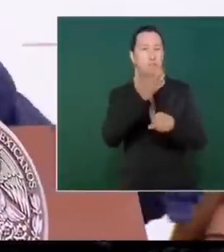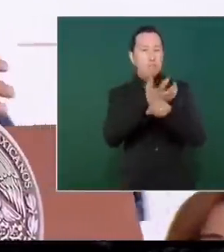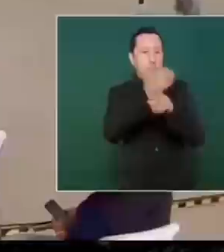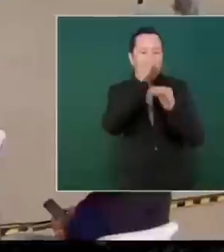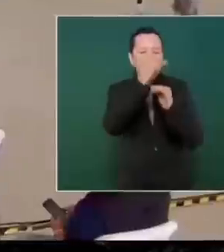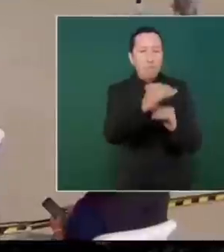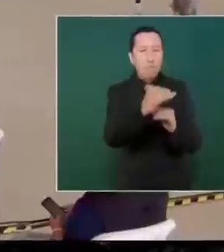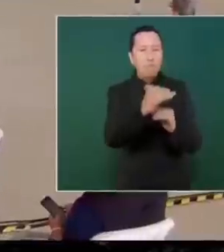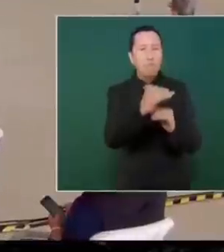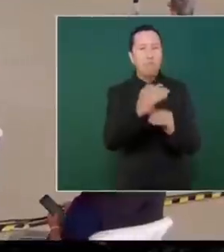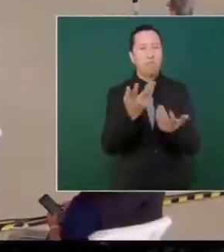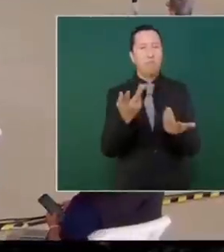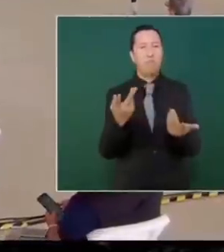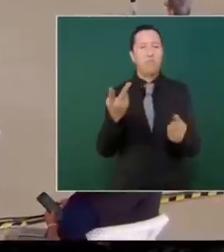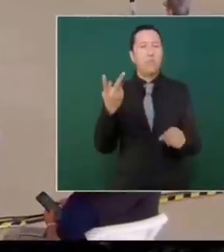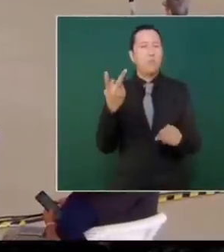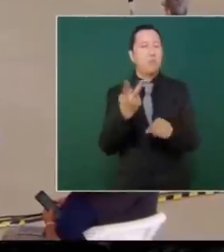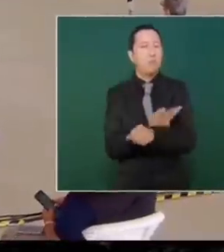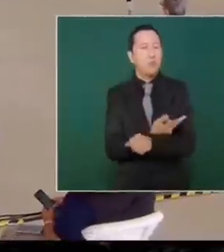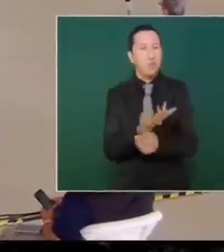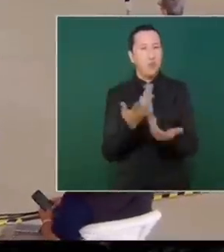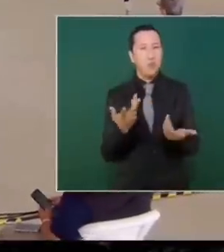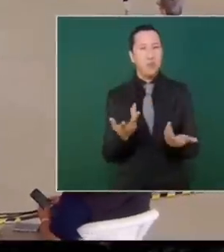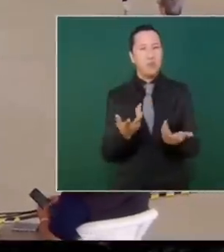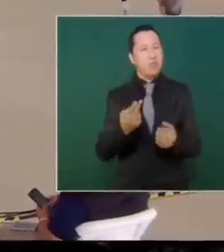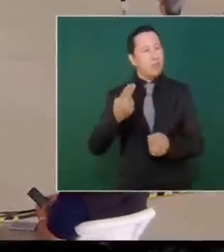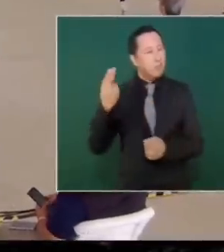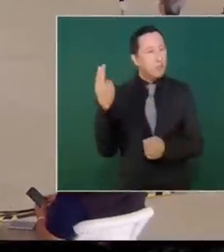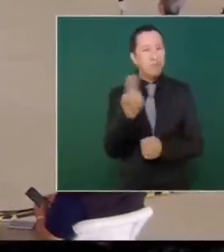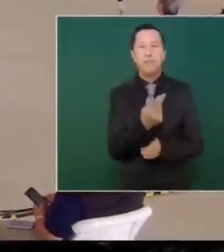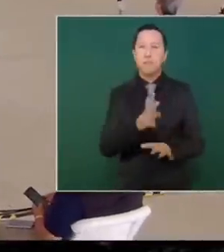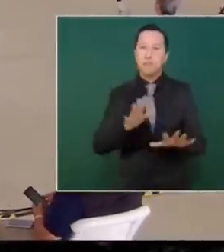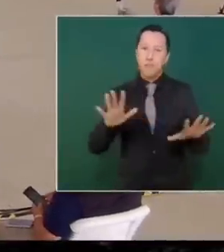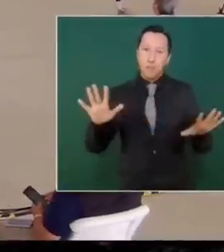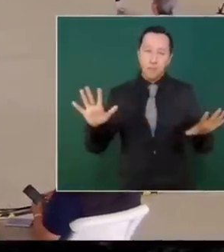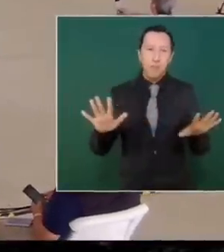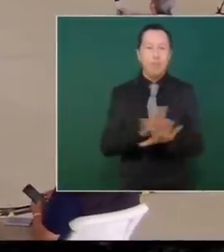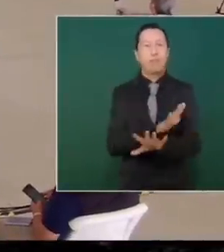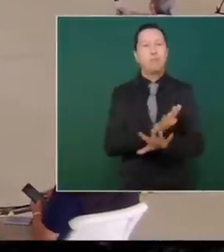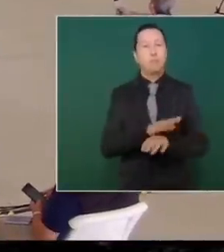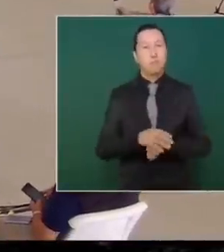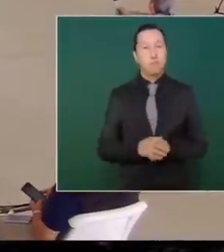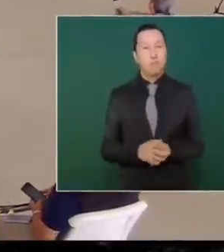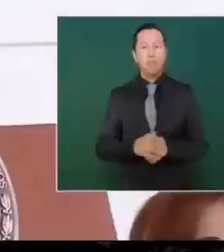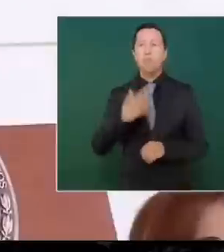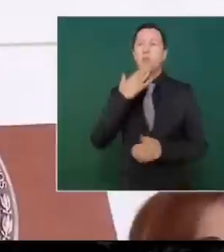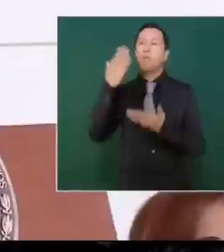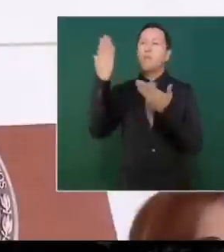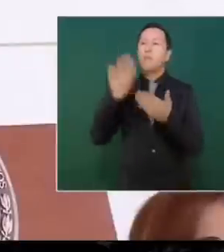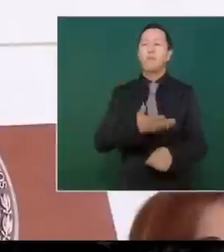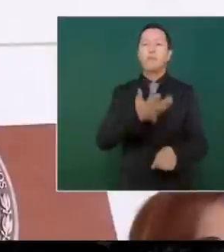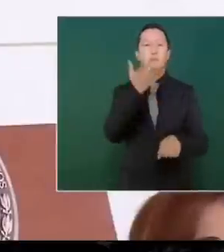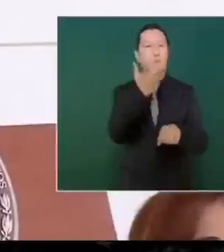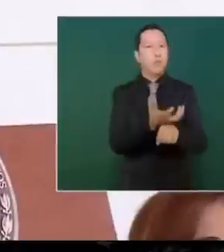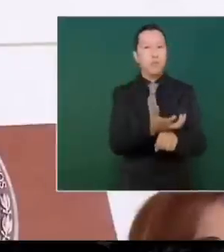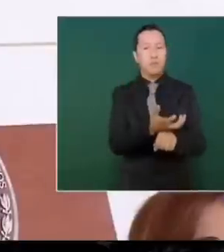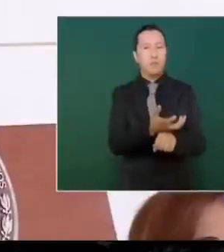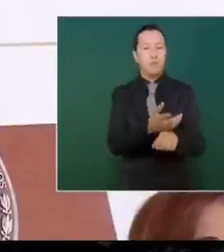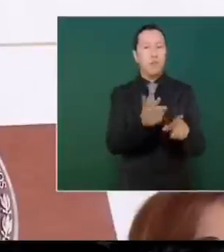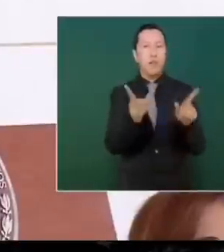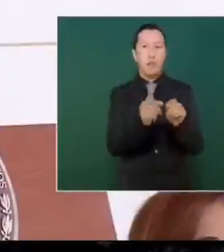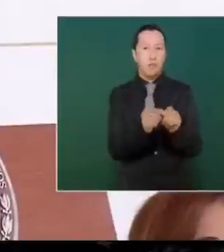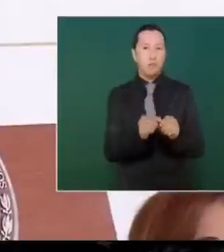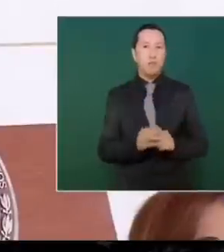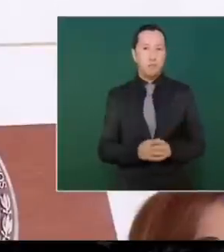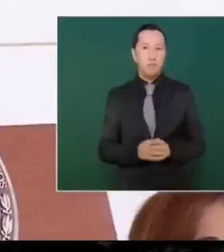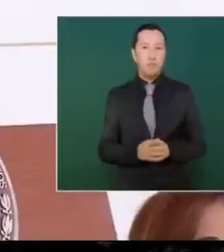Ay, empezar ya por cambiar eso. Es bienvenido a Estados Unidos. Bueno, pues ahí